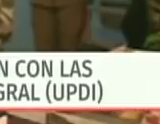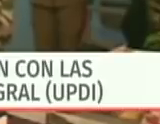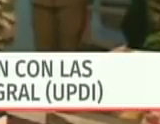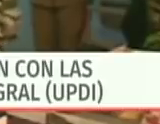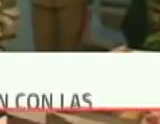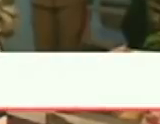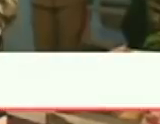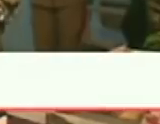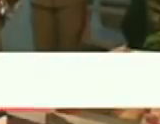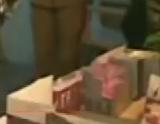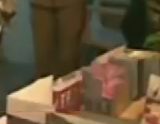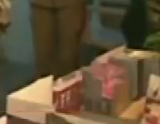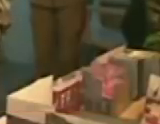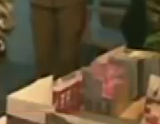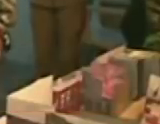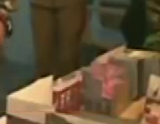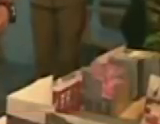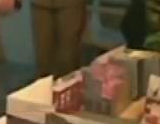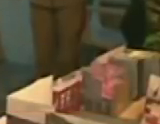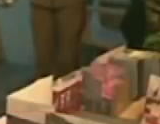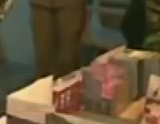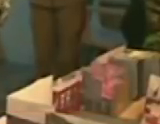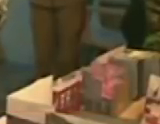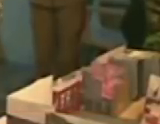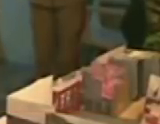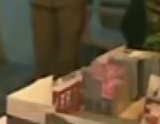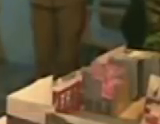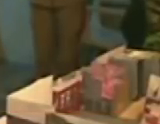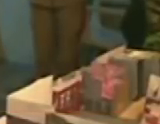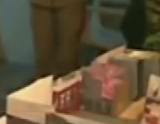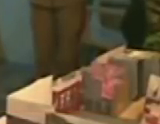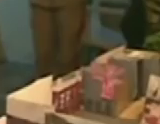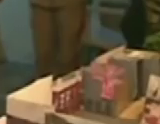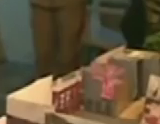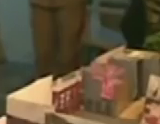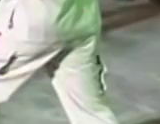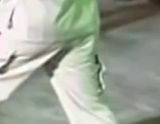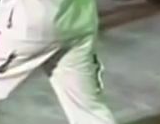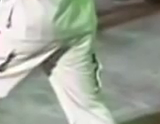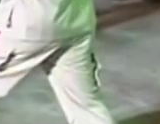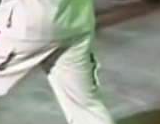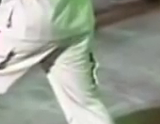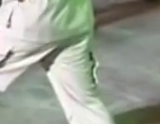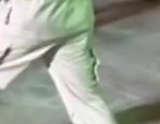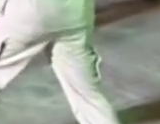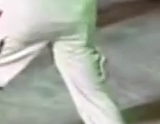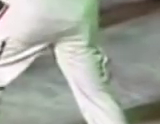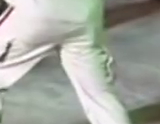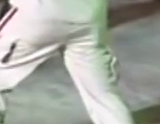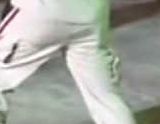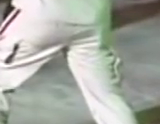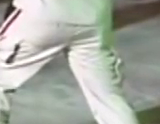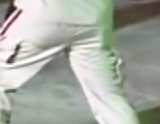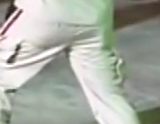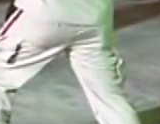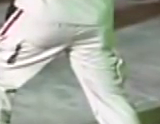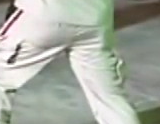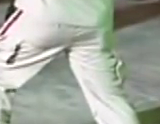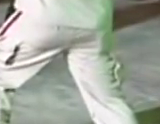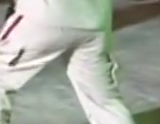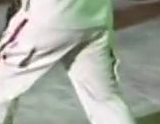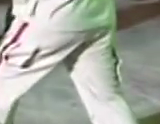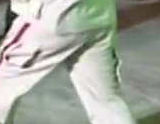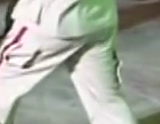prestos y dispuestos a defender la patria. Voy a pasar a señalarle acá a mi comandante y a